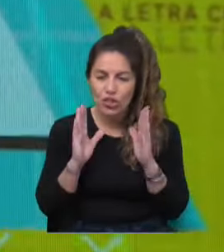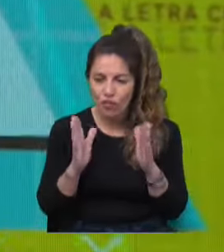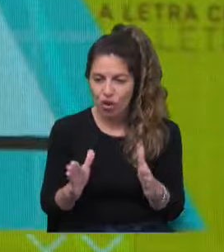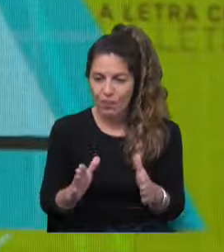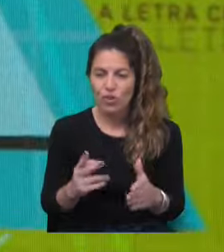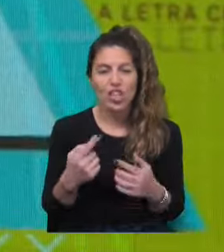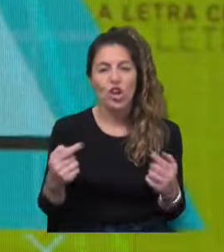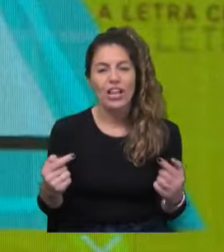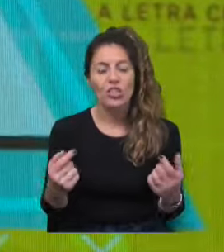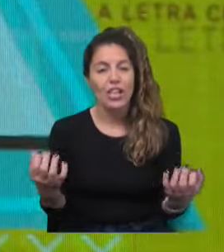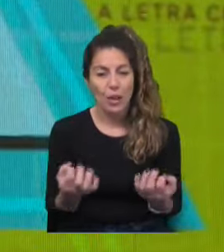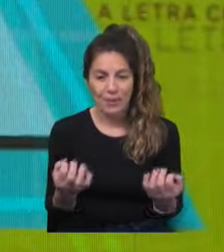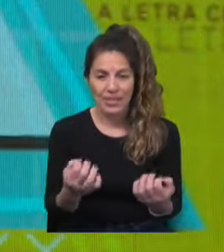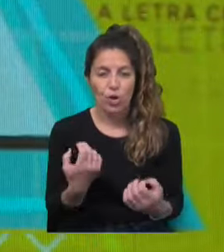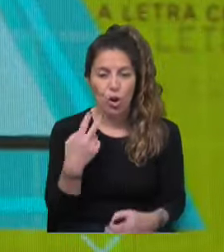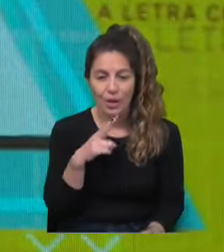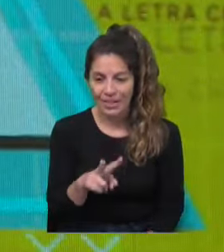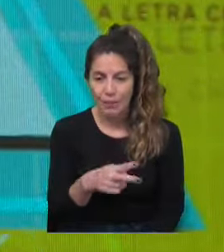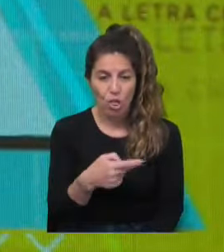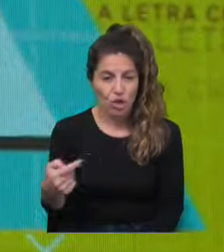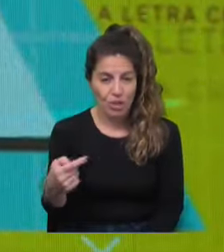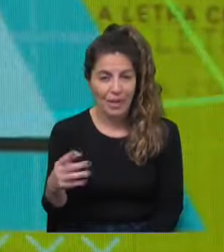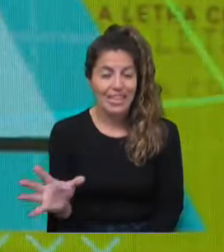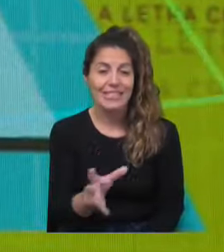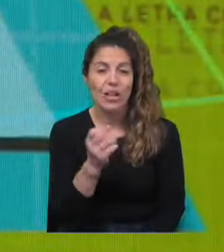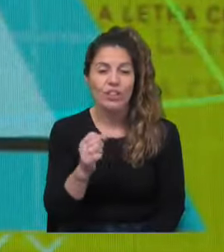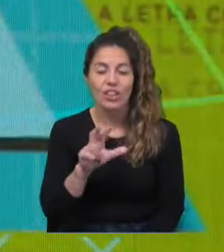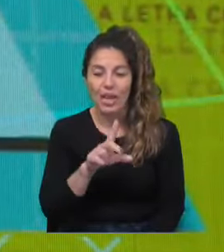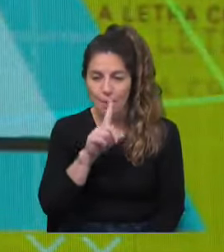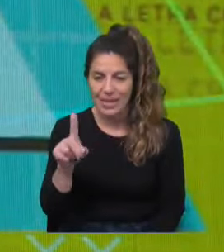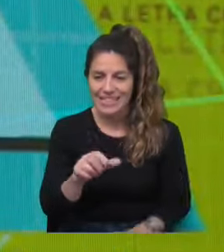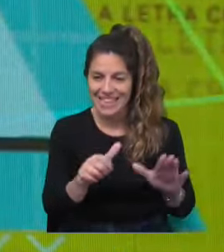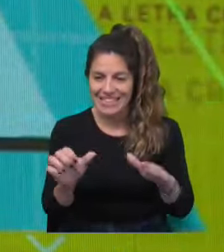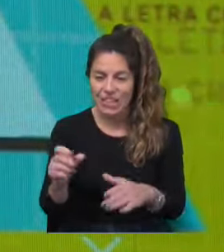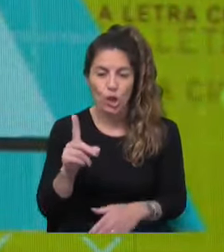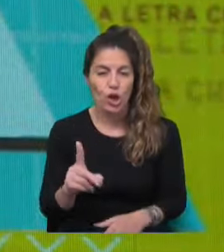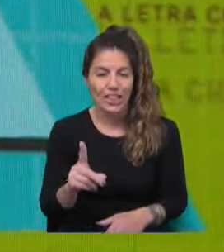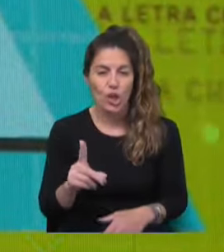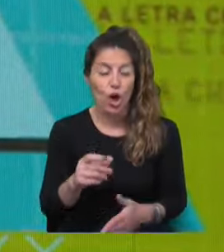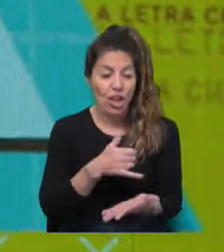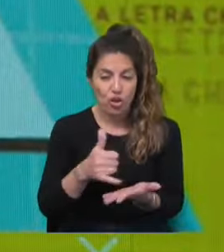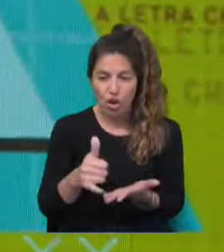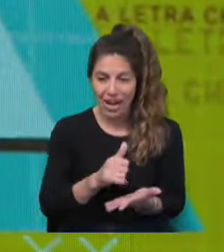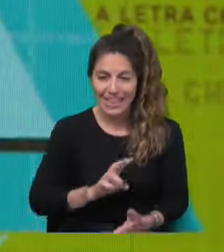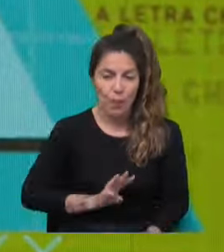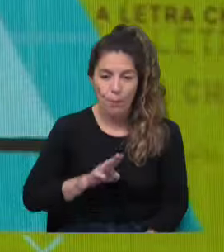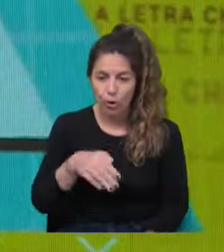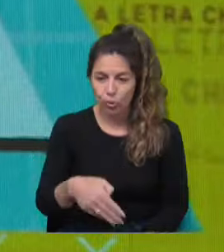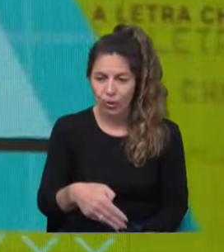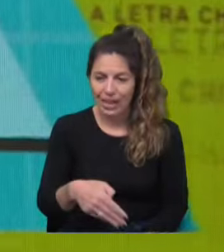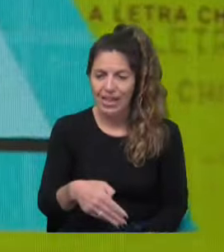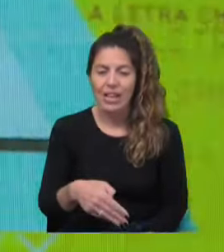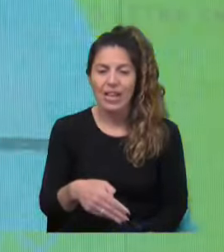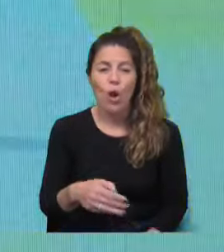dos casos en particular. Uno lo veíamos ahí, hace 2 semanas se incautaron 3.600 kilos de cocaína en Portugal,